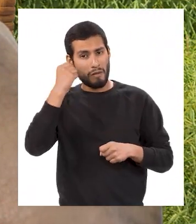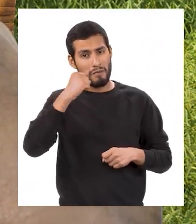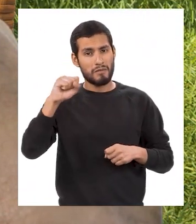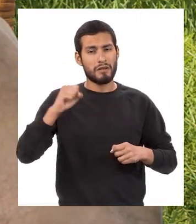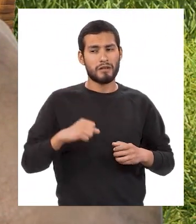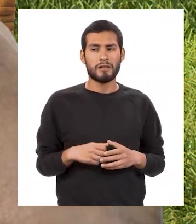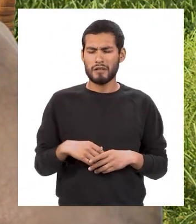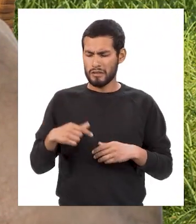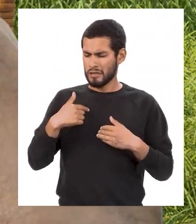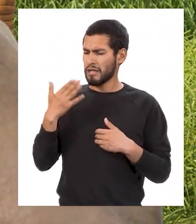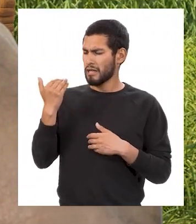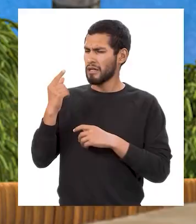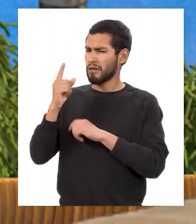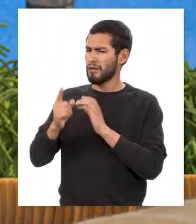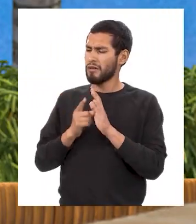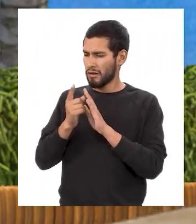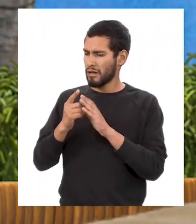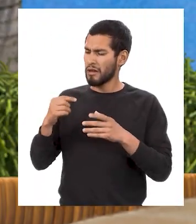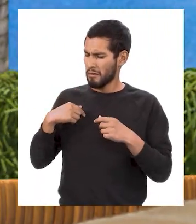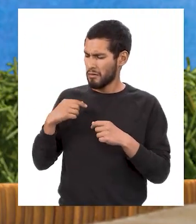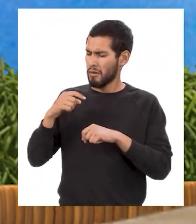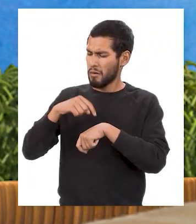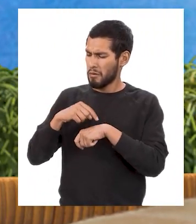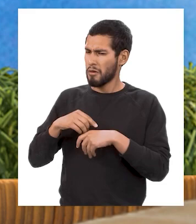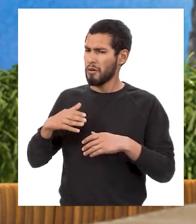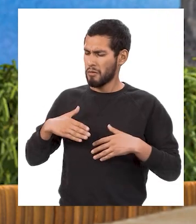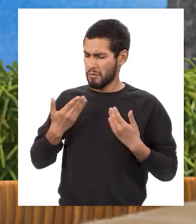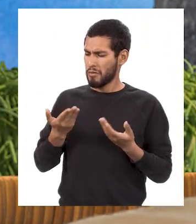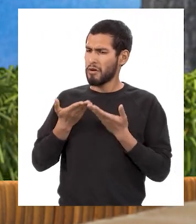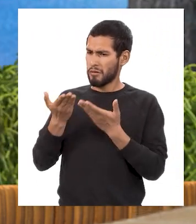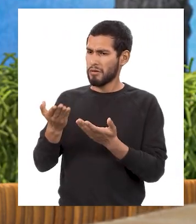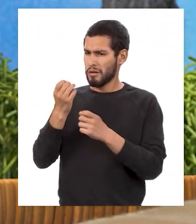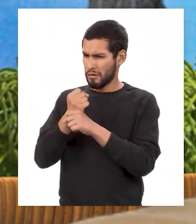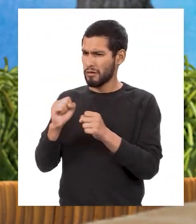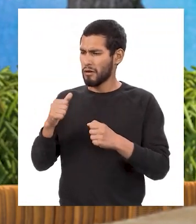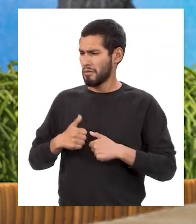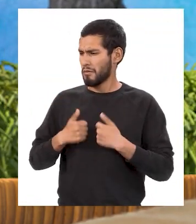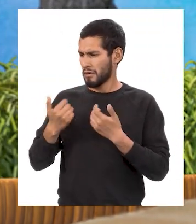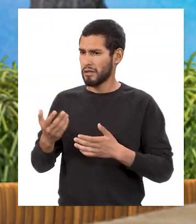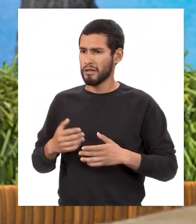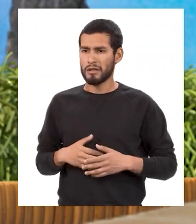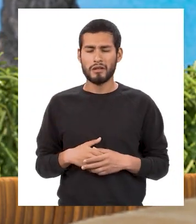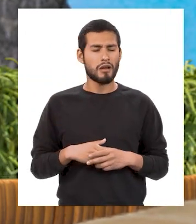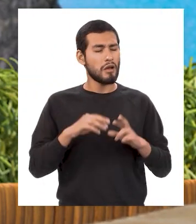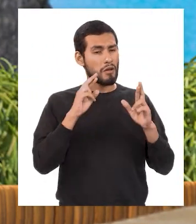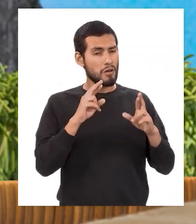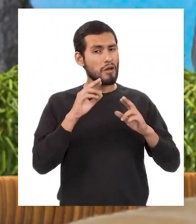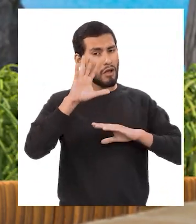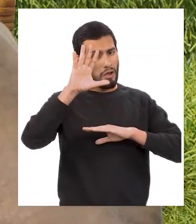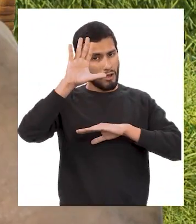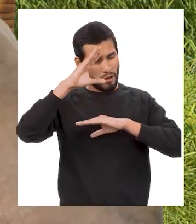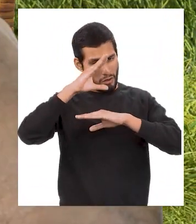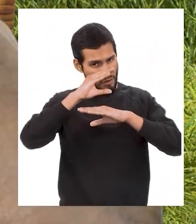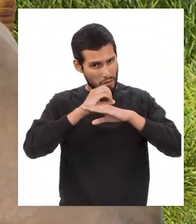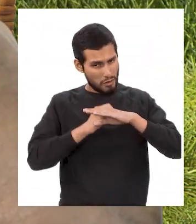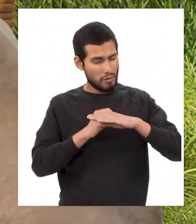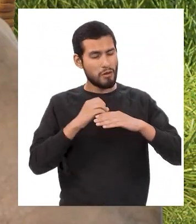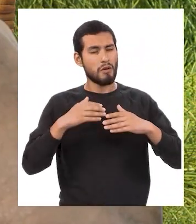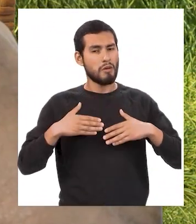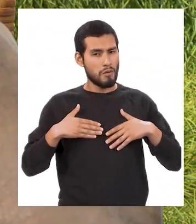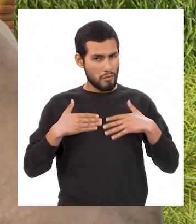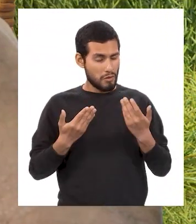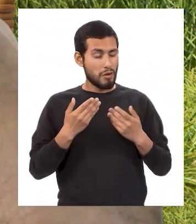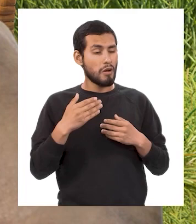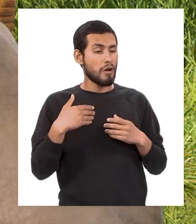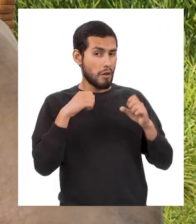el tiempo que necesita para su viaje. Tenemos 15 horas de ventaja. Tiempo que puedo emplear para salvar una vida. Esperemos el